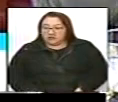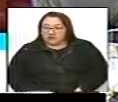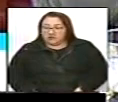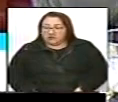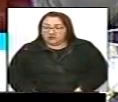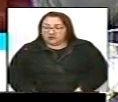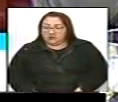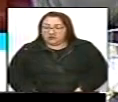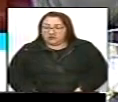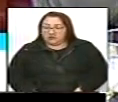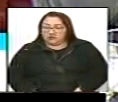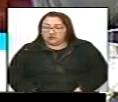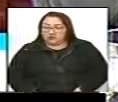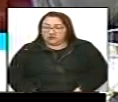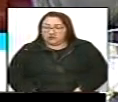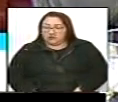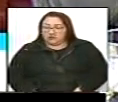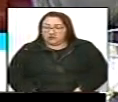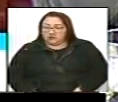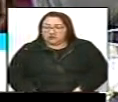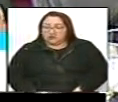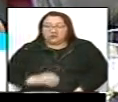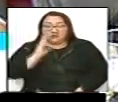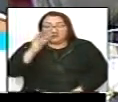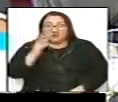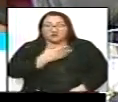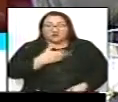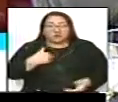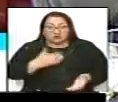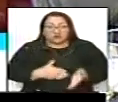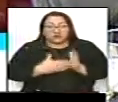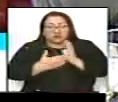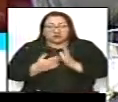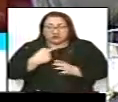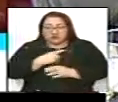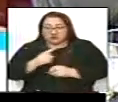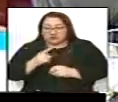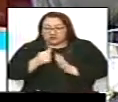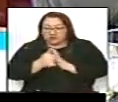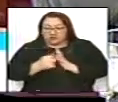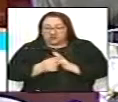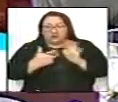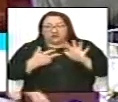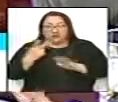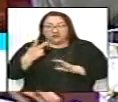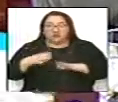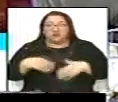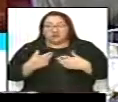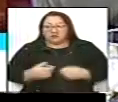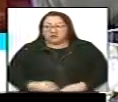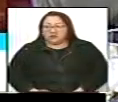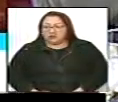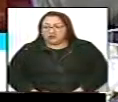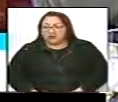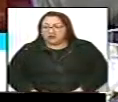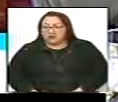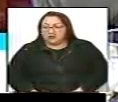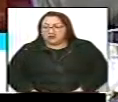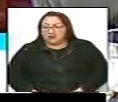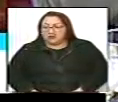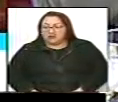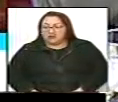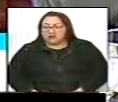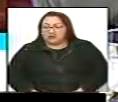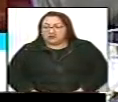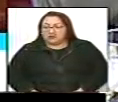tiene, en el futuro, presidente, cuando se presente nuevamente esta denuncia, y el artículo 82 te da la posibilidad, pero tiene una